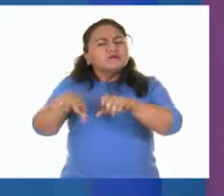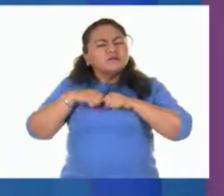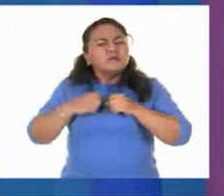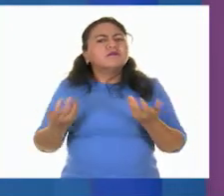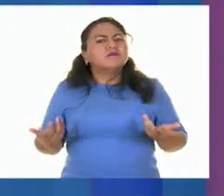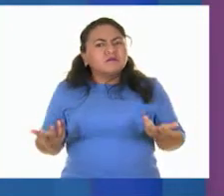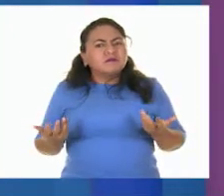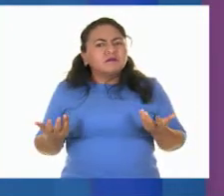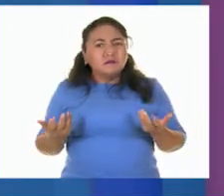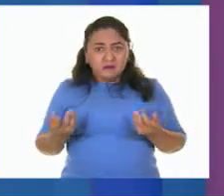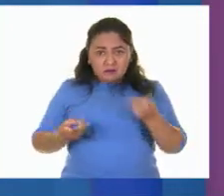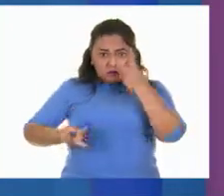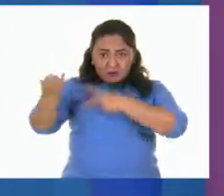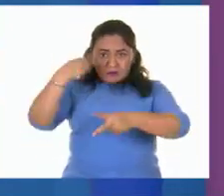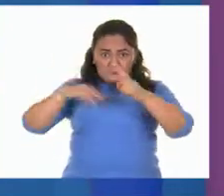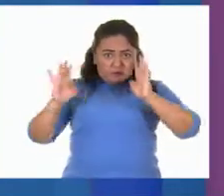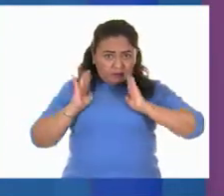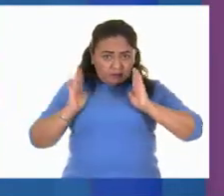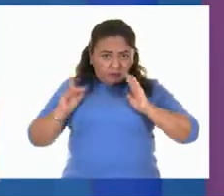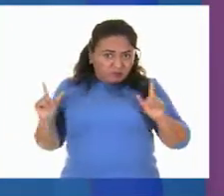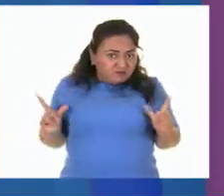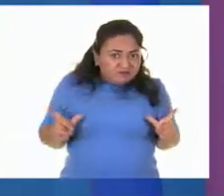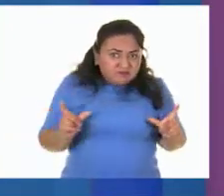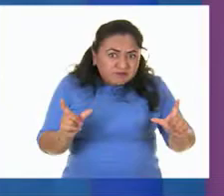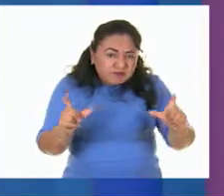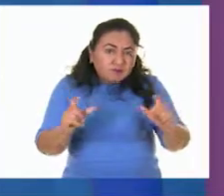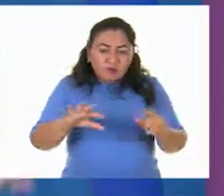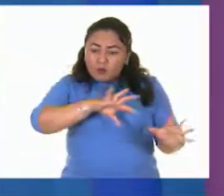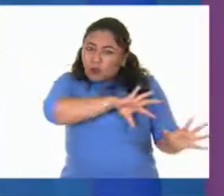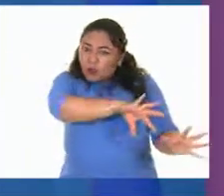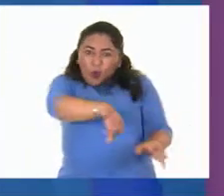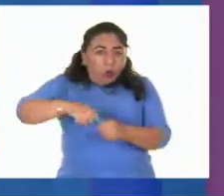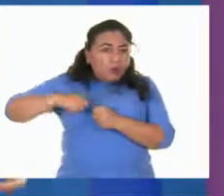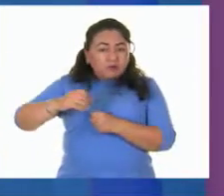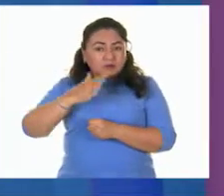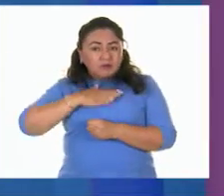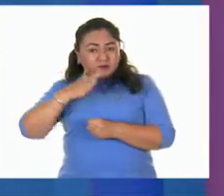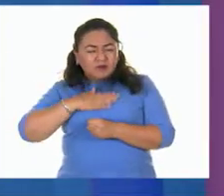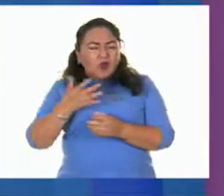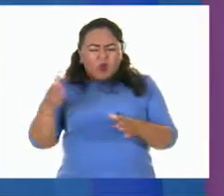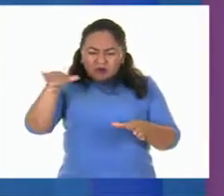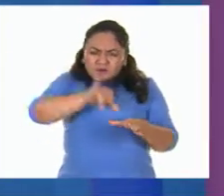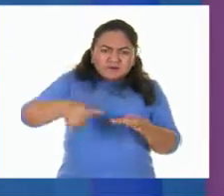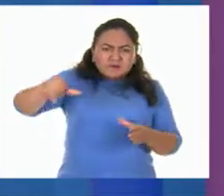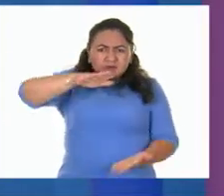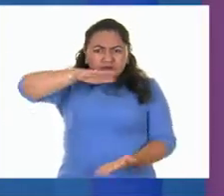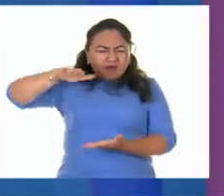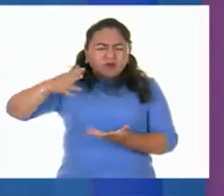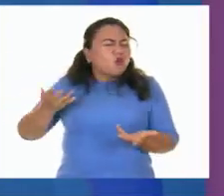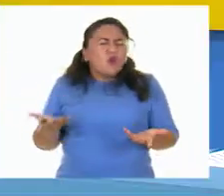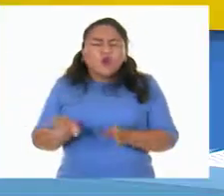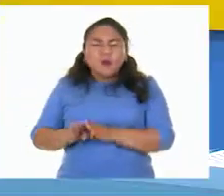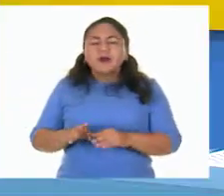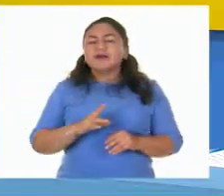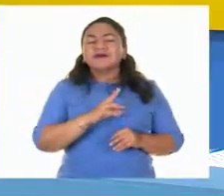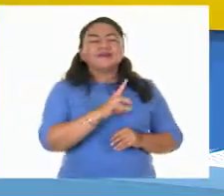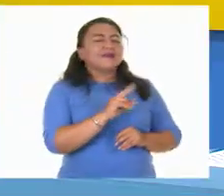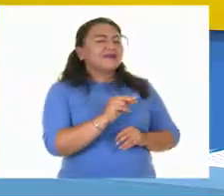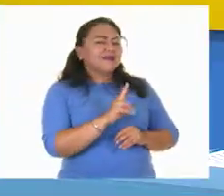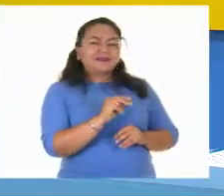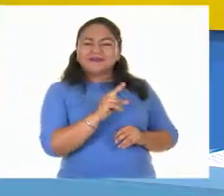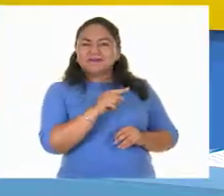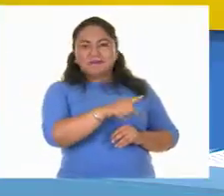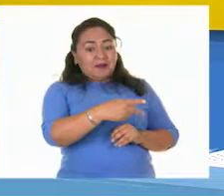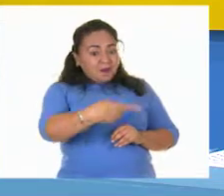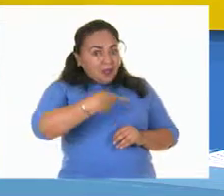expropiación? ¿Llegaron miembros del ejército mexicano a los pozos y se llevaron todo el petróleo en barriles o cómo fue? No. Pero